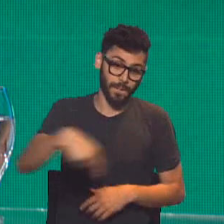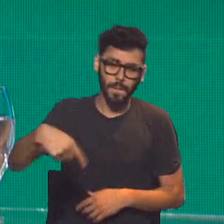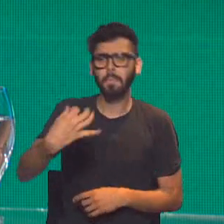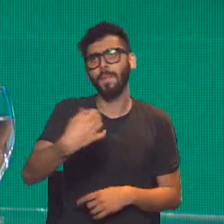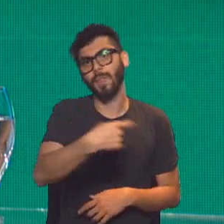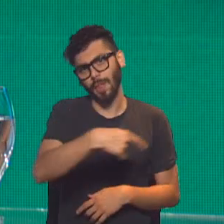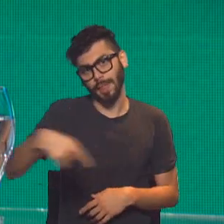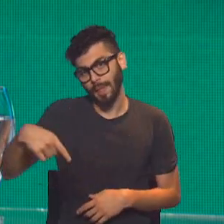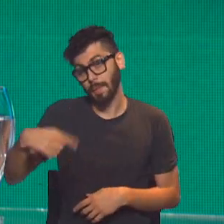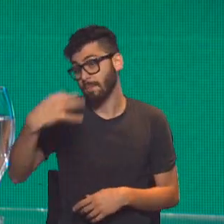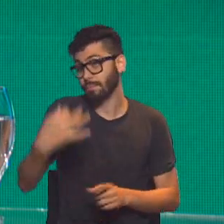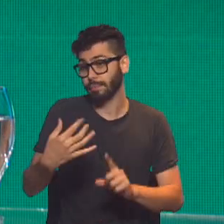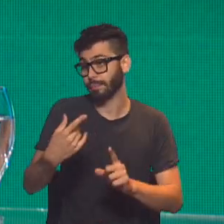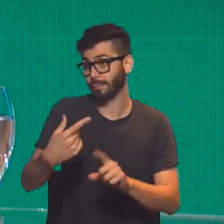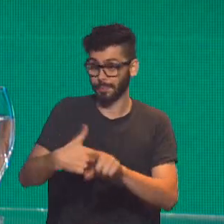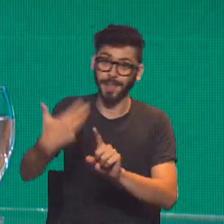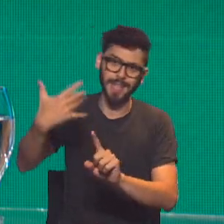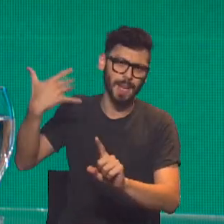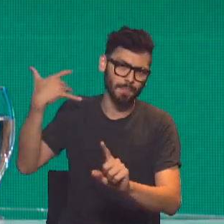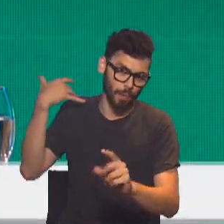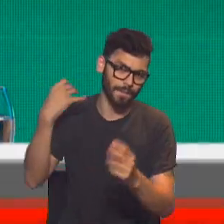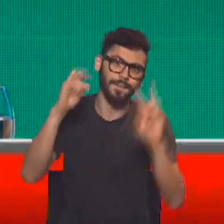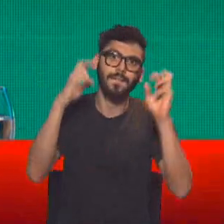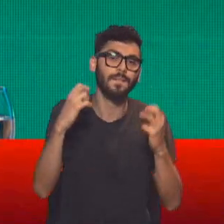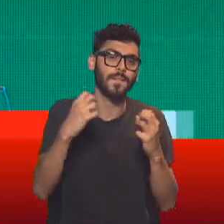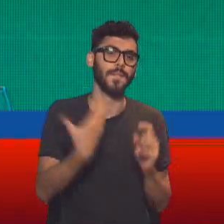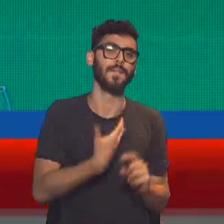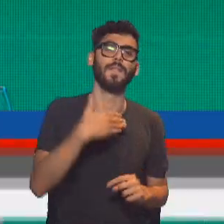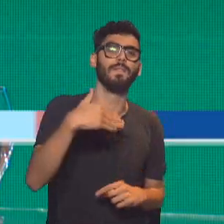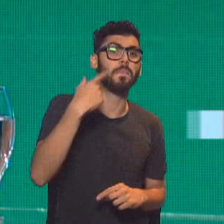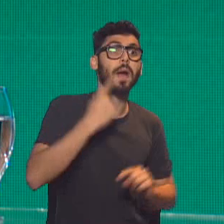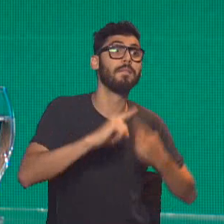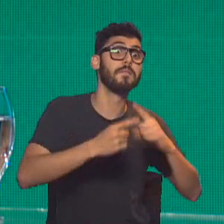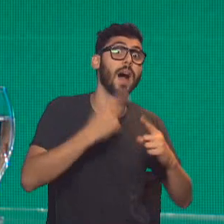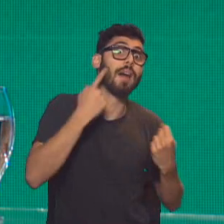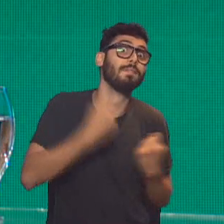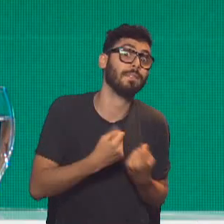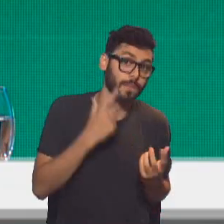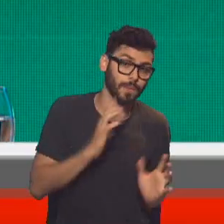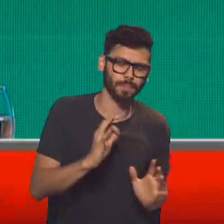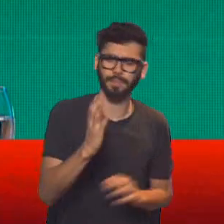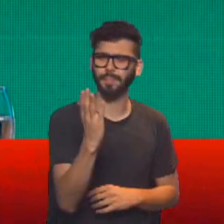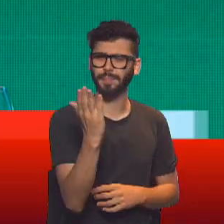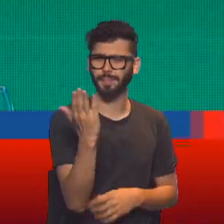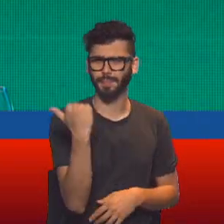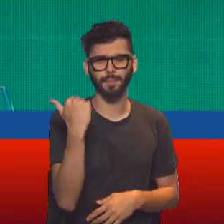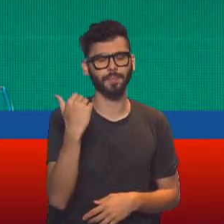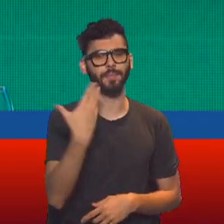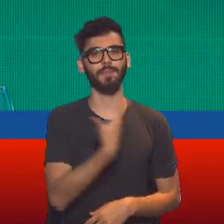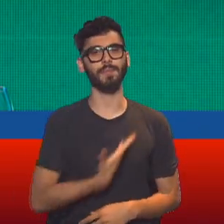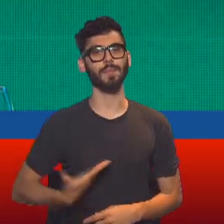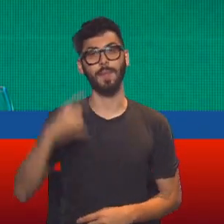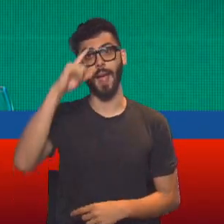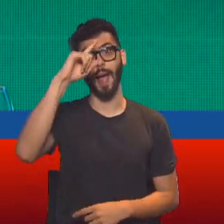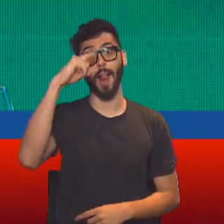y le diría de los últimos tiempos, ¿no? El acuerdo con el Fondo Monetario Internacional. Ayer lo escuchábamos al presidente Alberto Fernández,